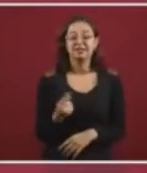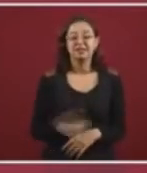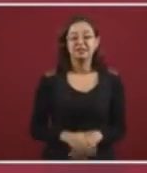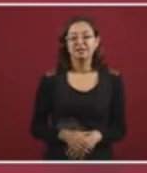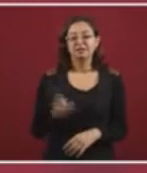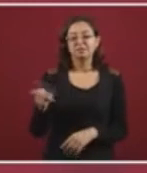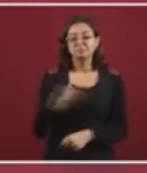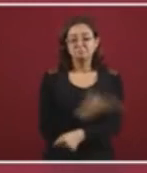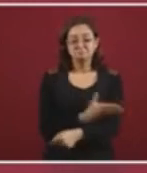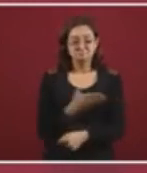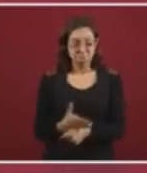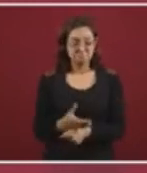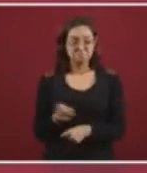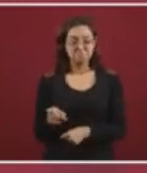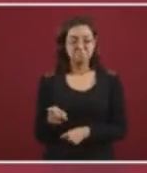respetó